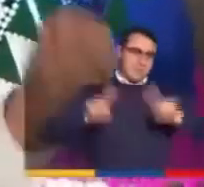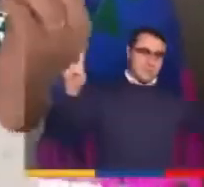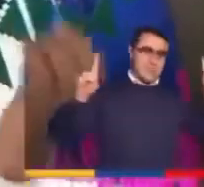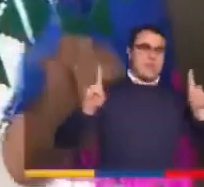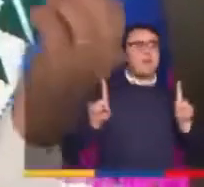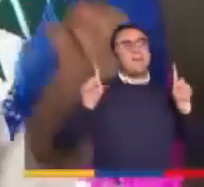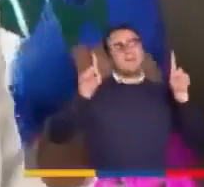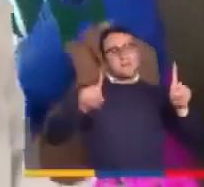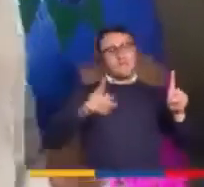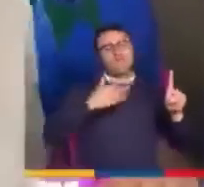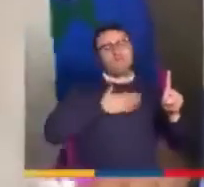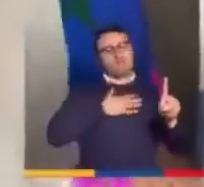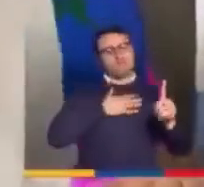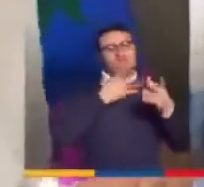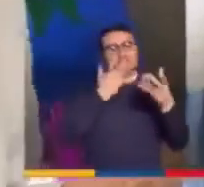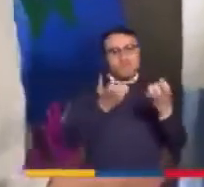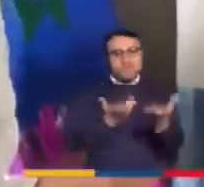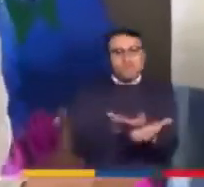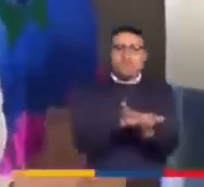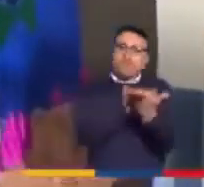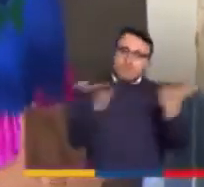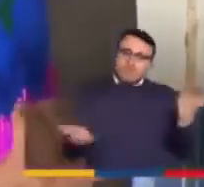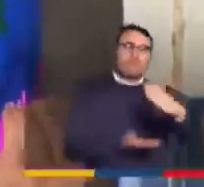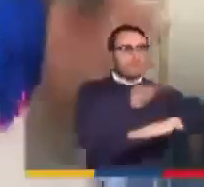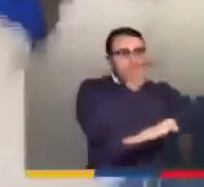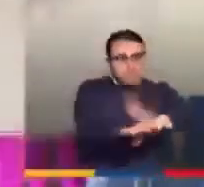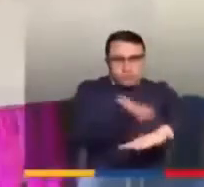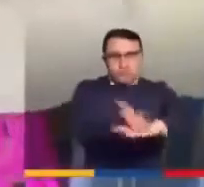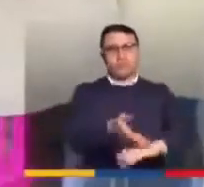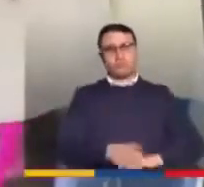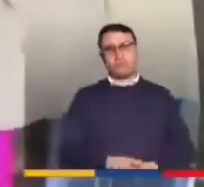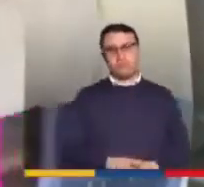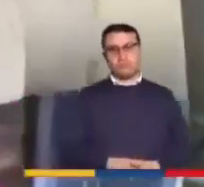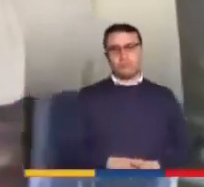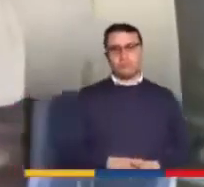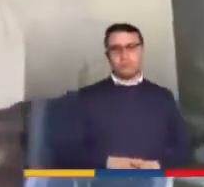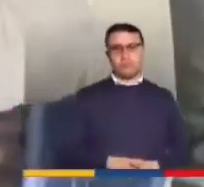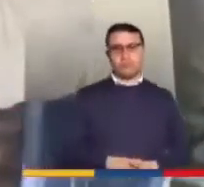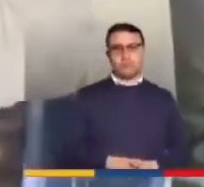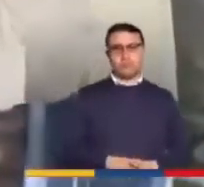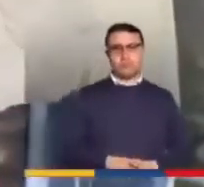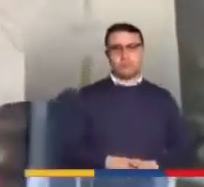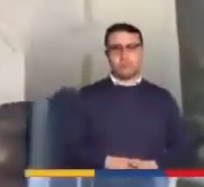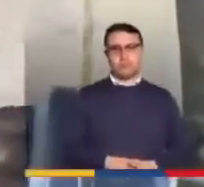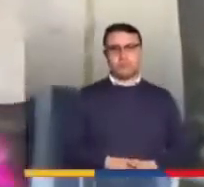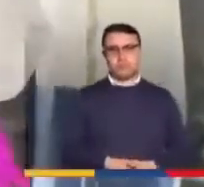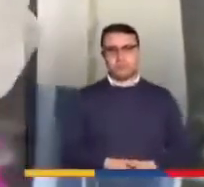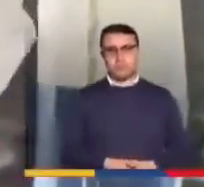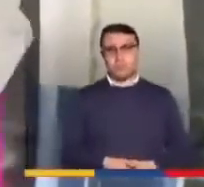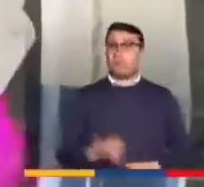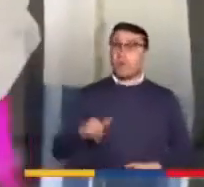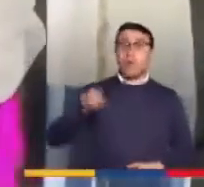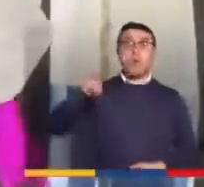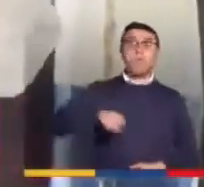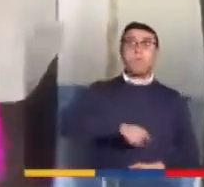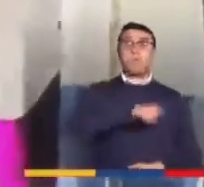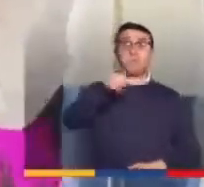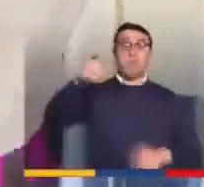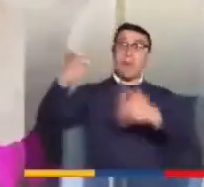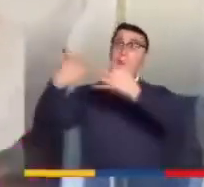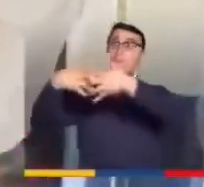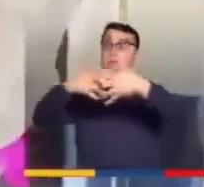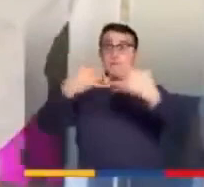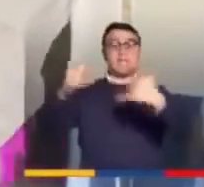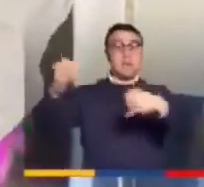pero yo quiero que esto se maneje. Porque si no nos va a coger con las manos arriba, ya están llegando. Y van